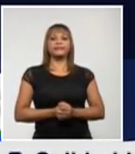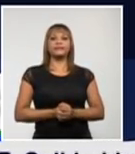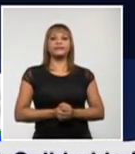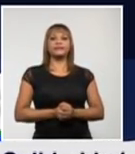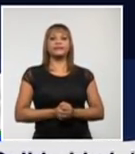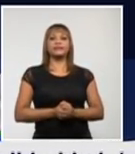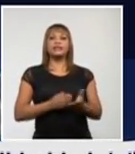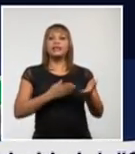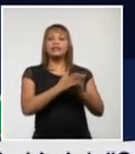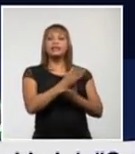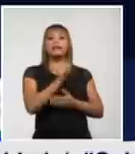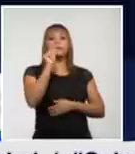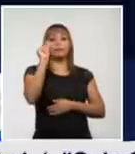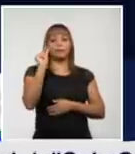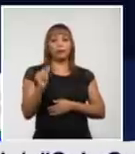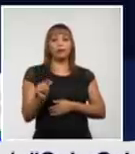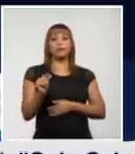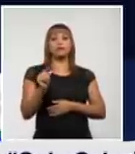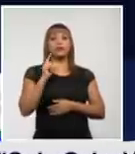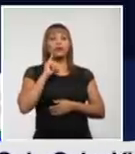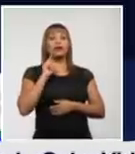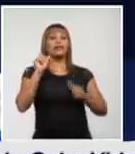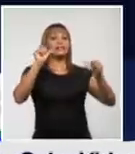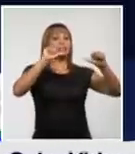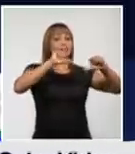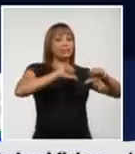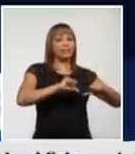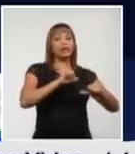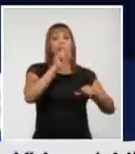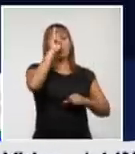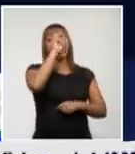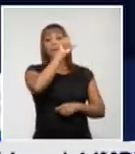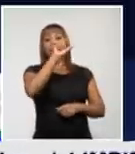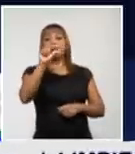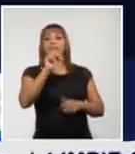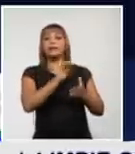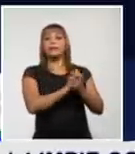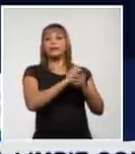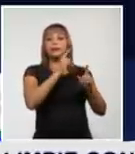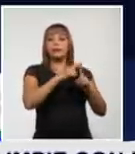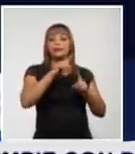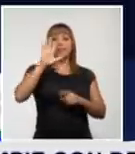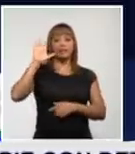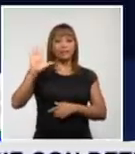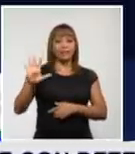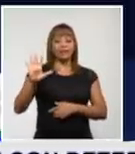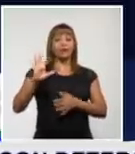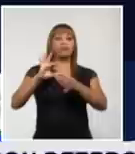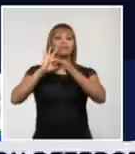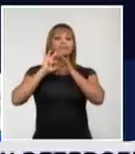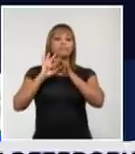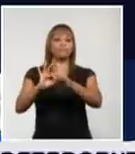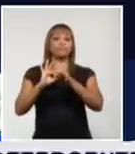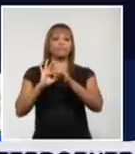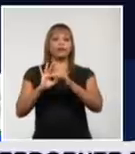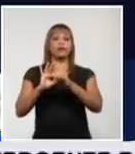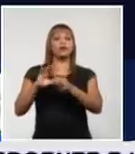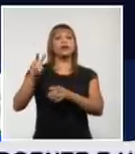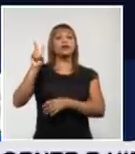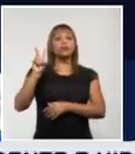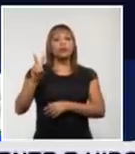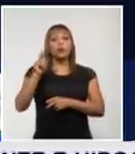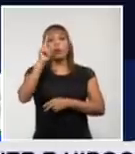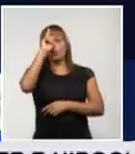paciente crítico en el hospital de Matanzas y 5 pacientes graves, 2 en